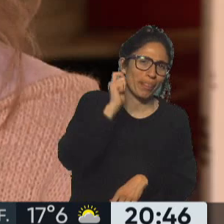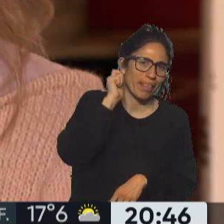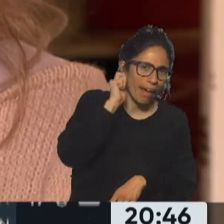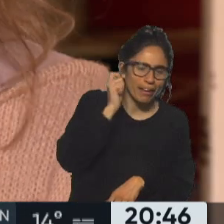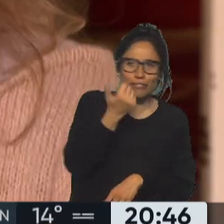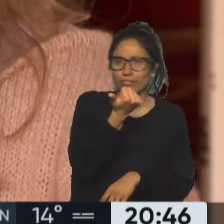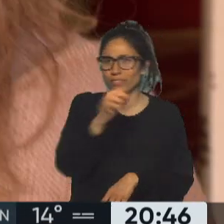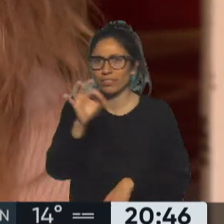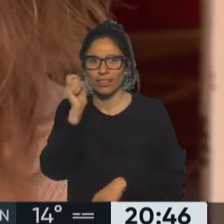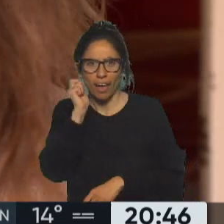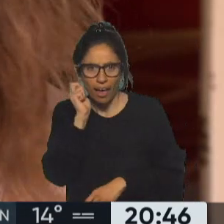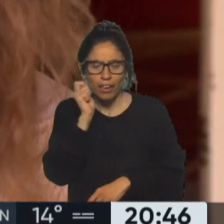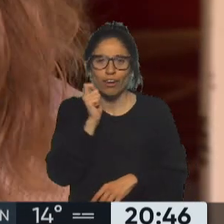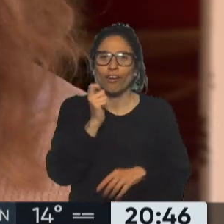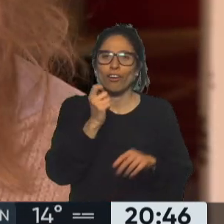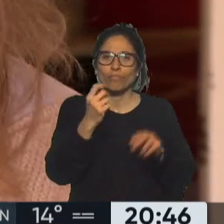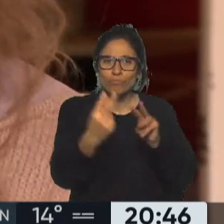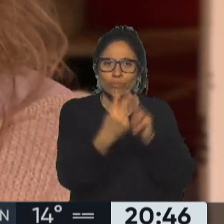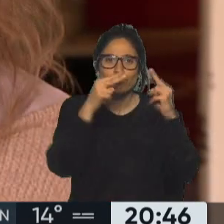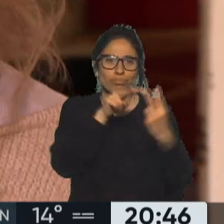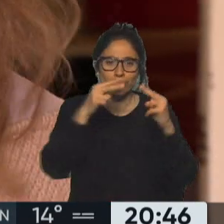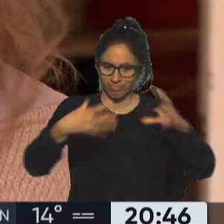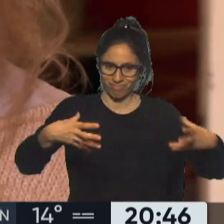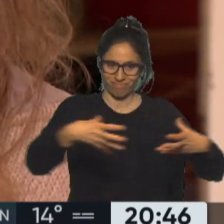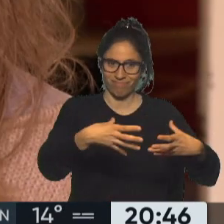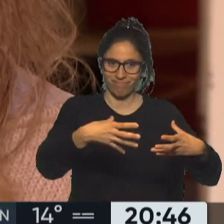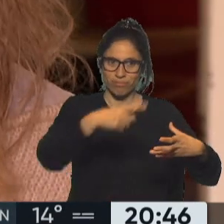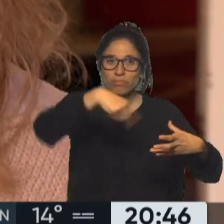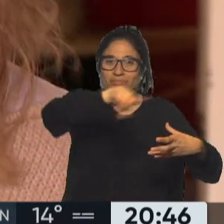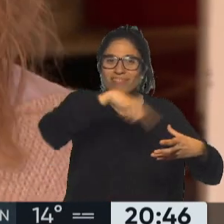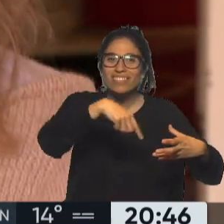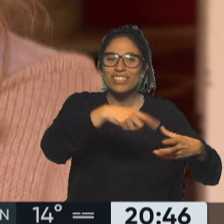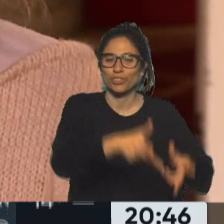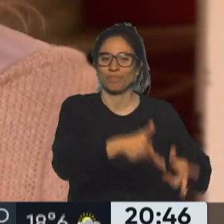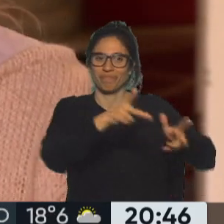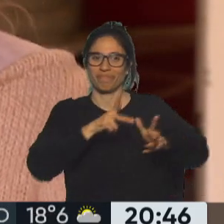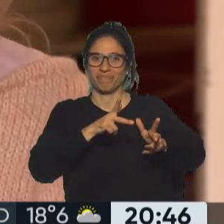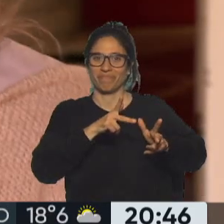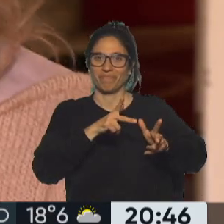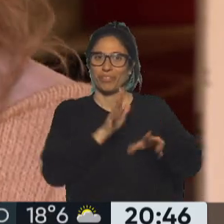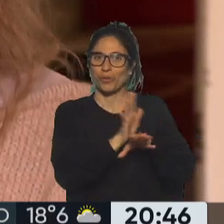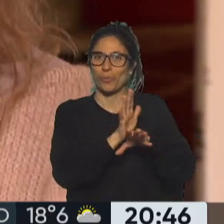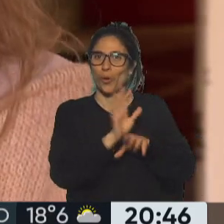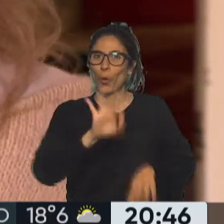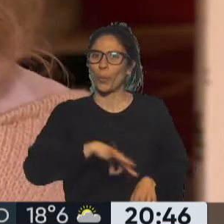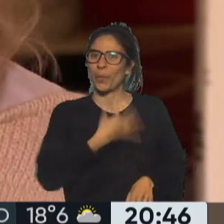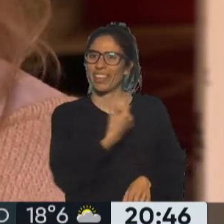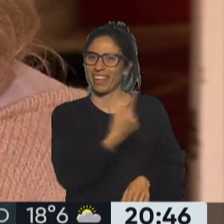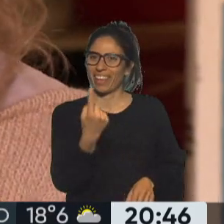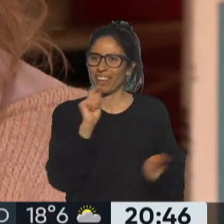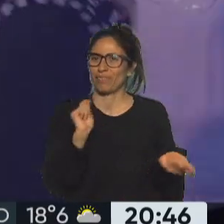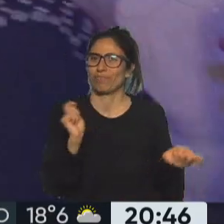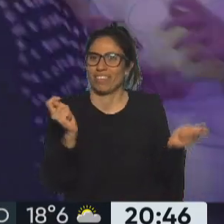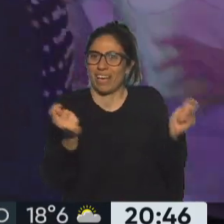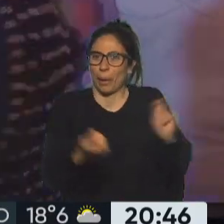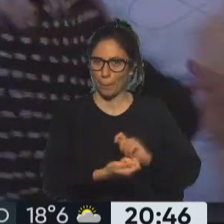como una cosa en común, que es, nos dicen, nos cambiaron la vida. Entonces, la idea es que ese espacio sea abierto para todos